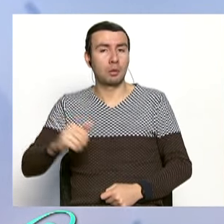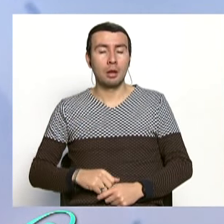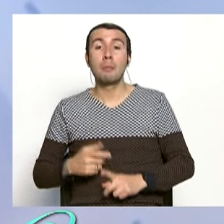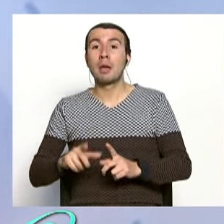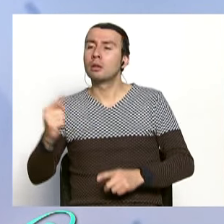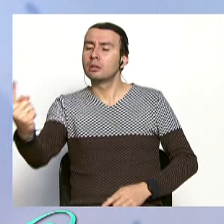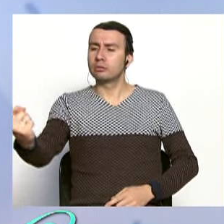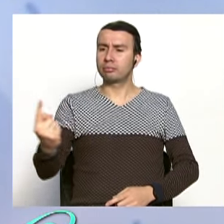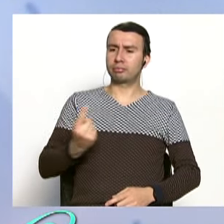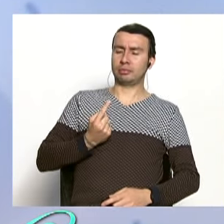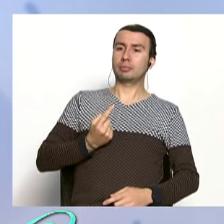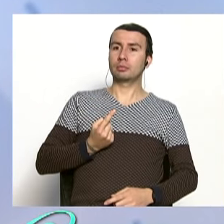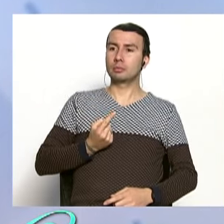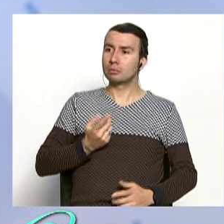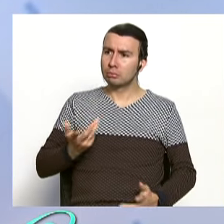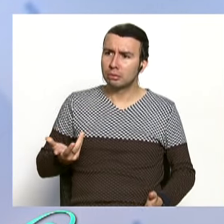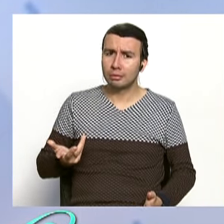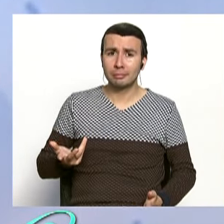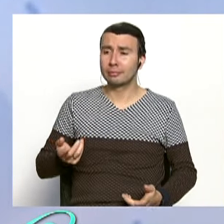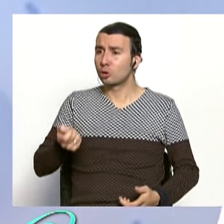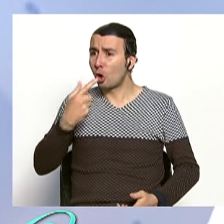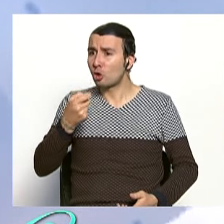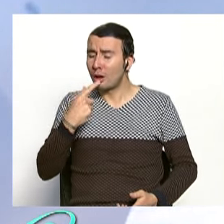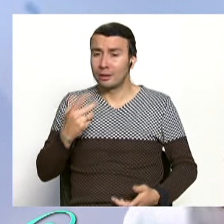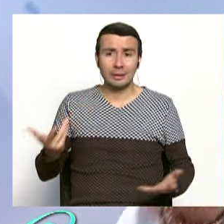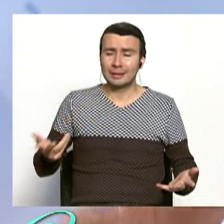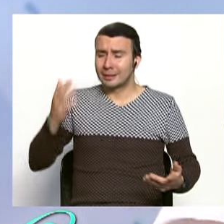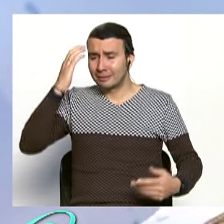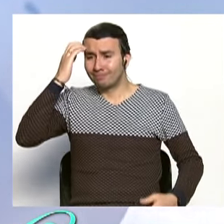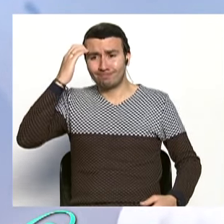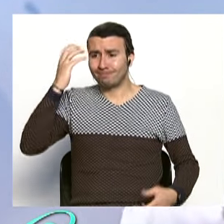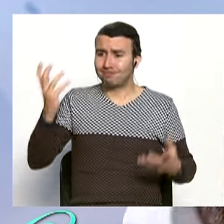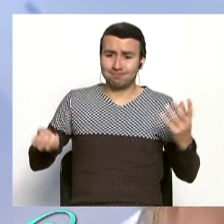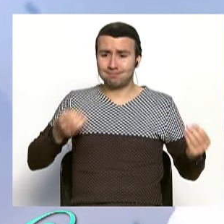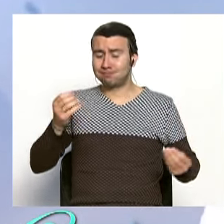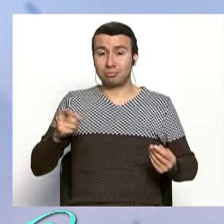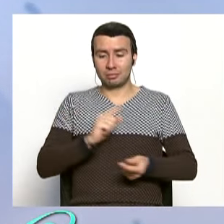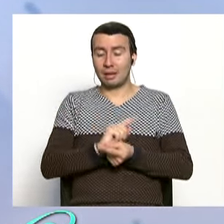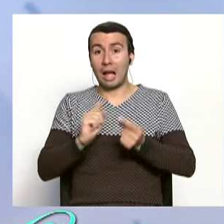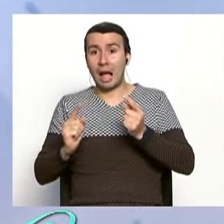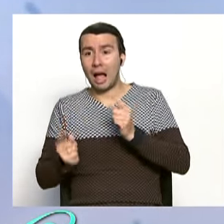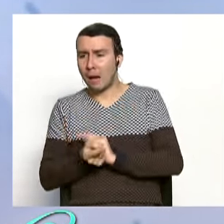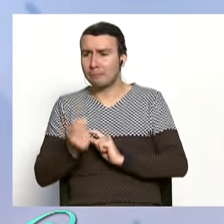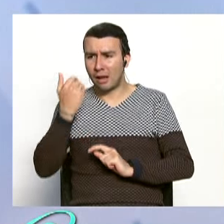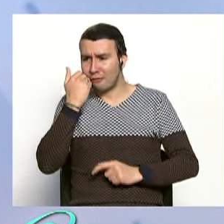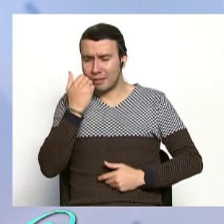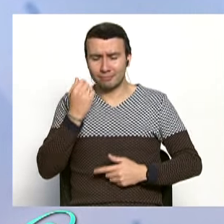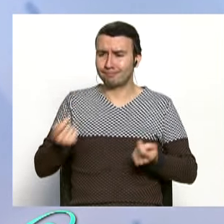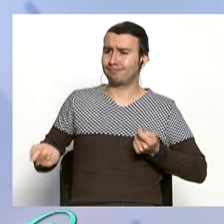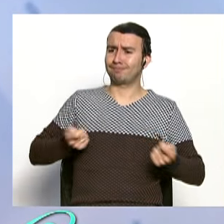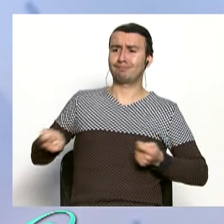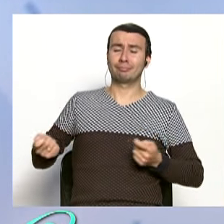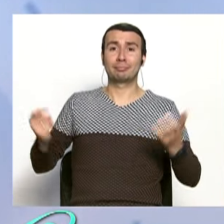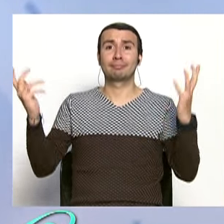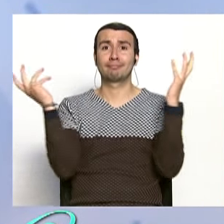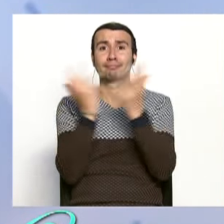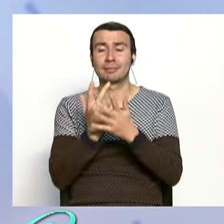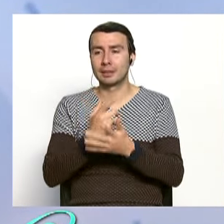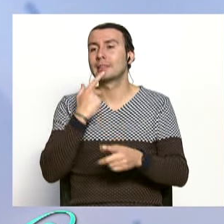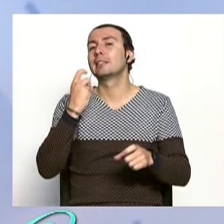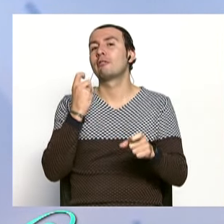tantas cosas que uno ni sabe que tiene el paciente porque tap la enfermedad cambiaron el curso de la enfermedad y y entran en